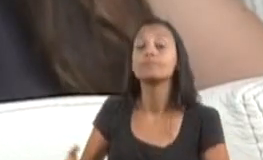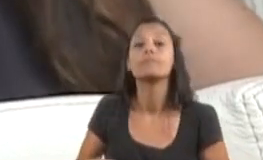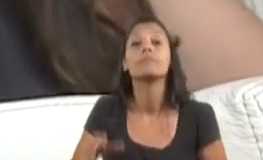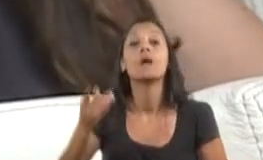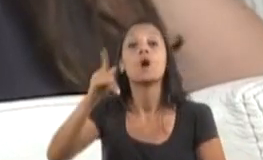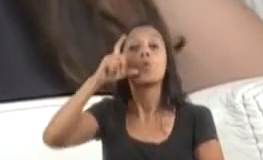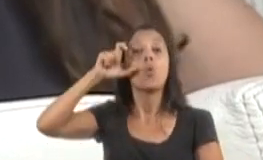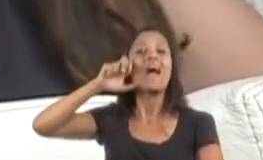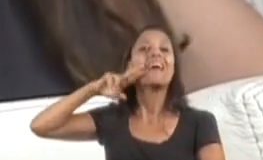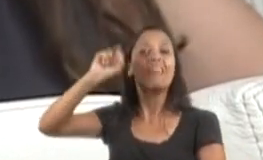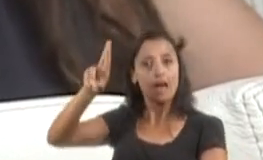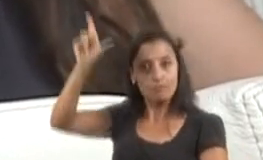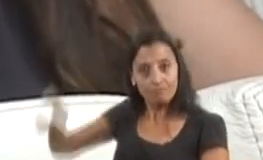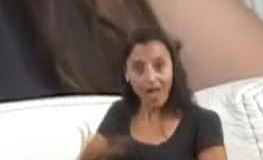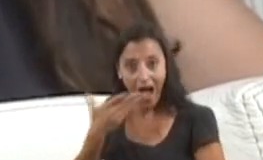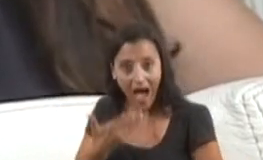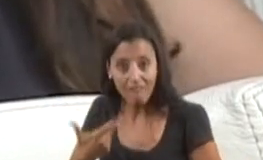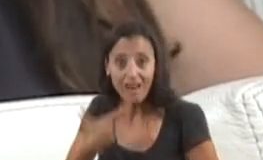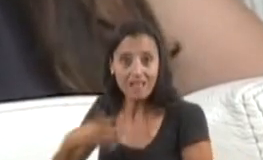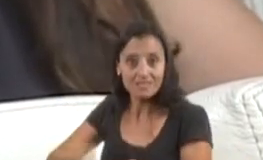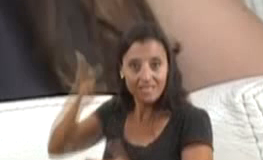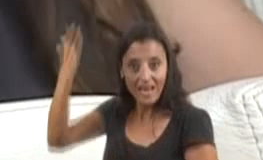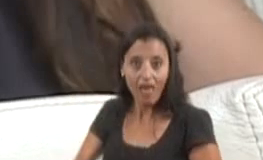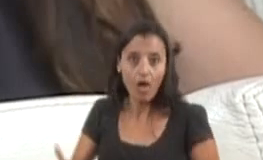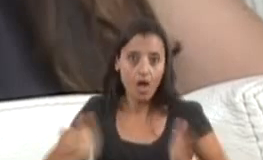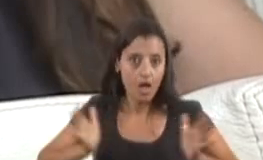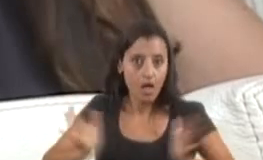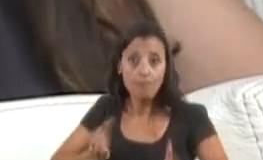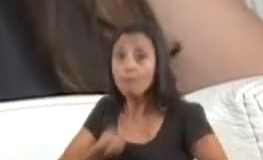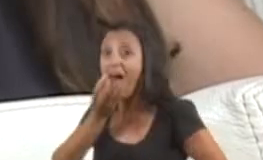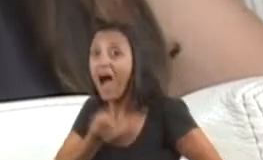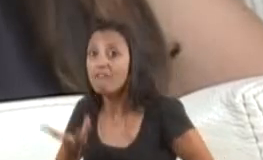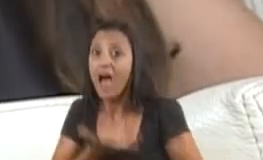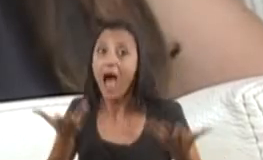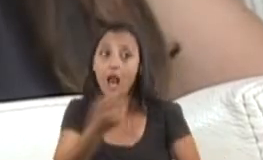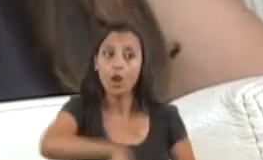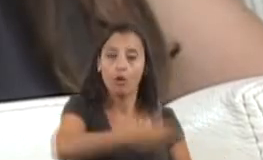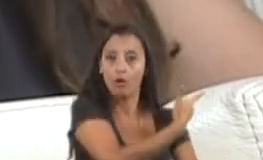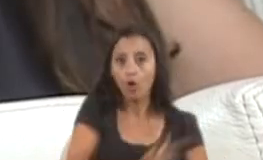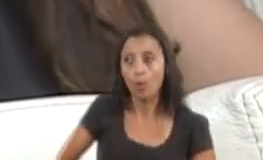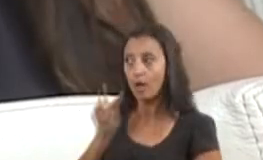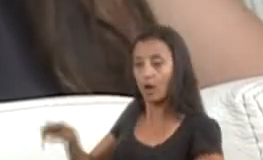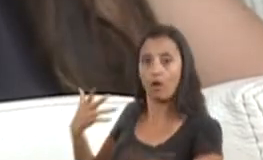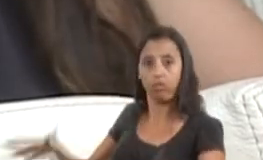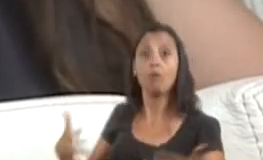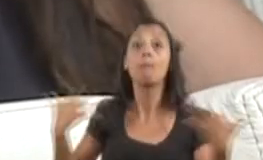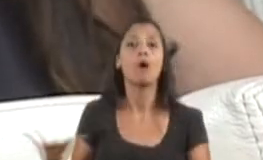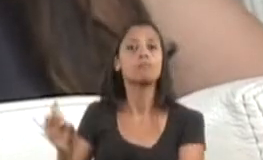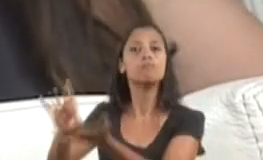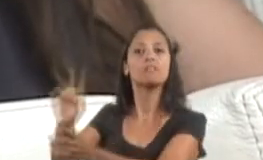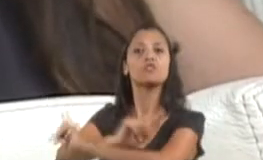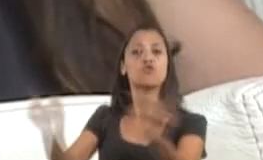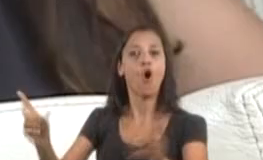Cuéllar. Y que por eso esta actitud que tiene de no echarlo de la Cámara